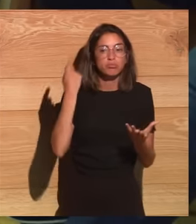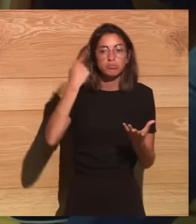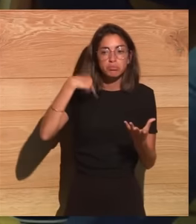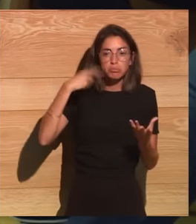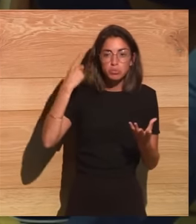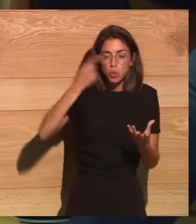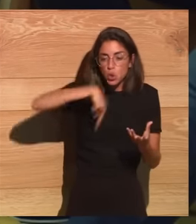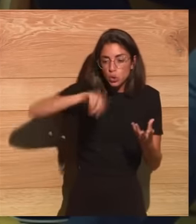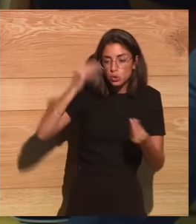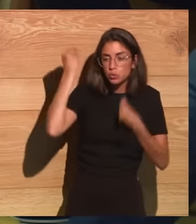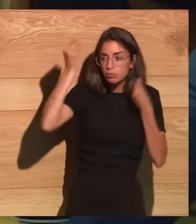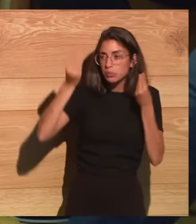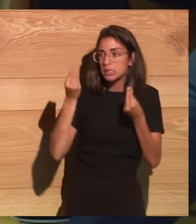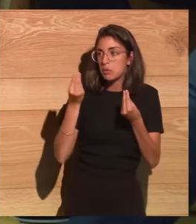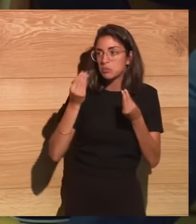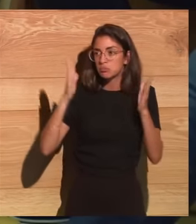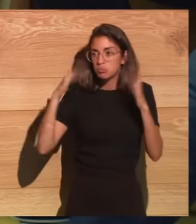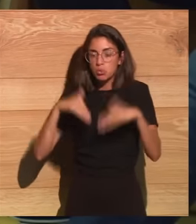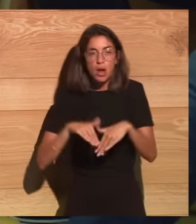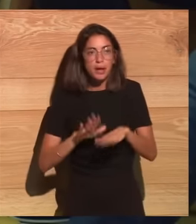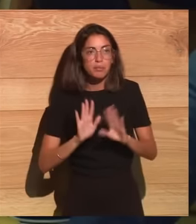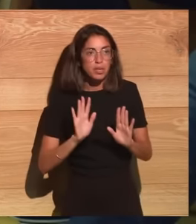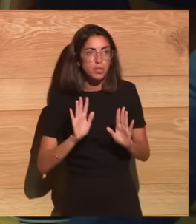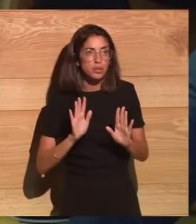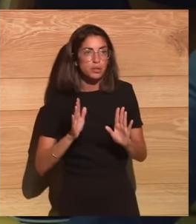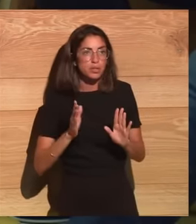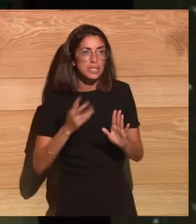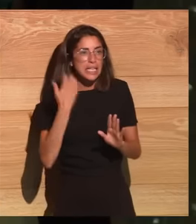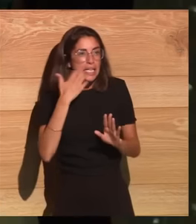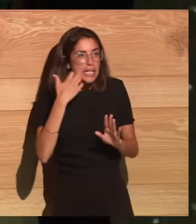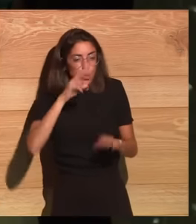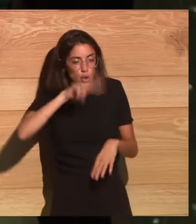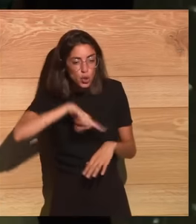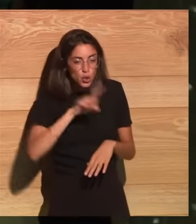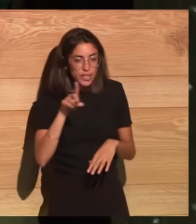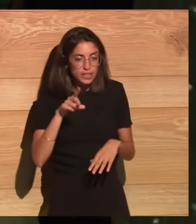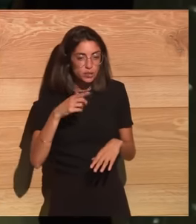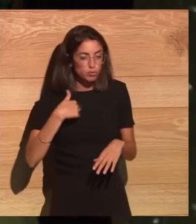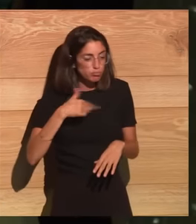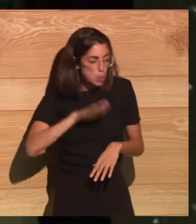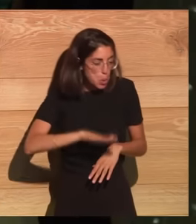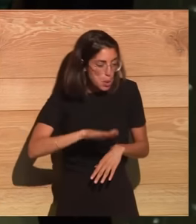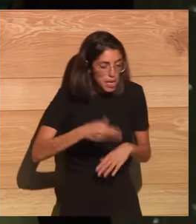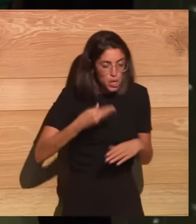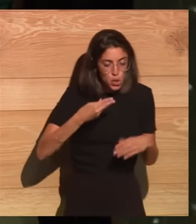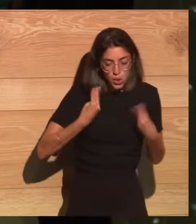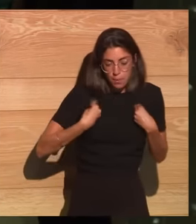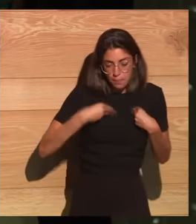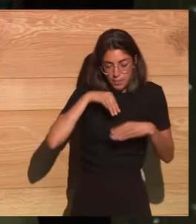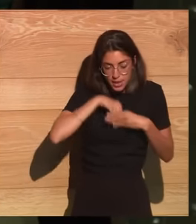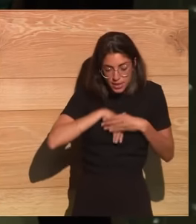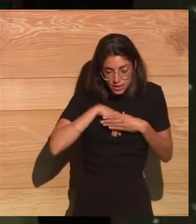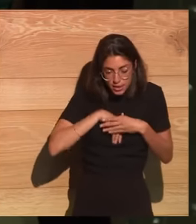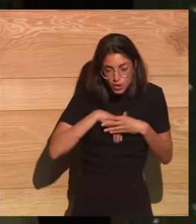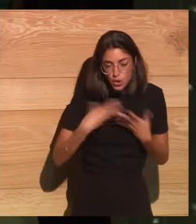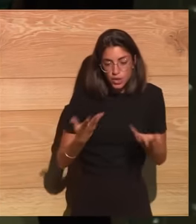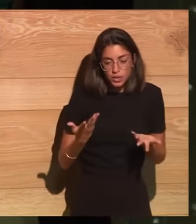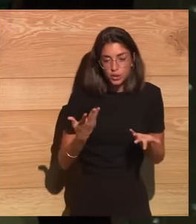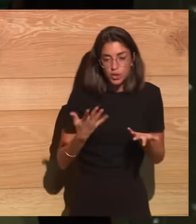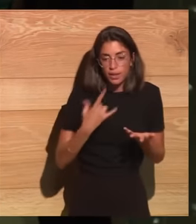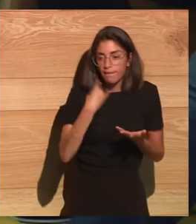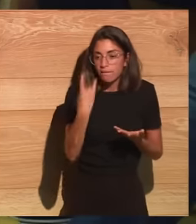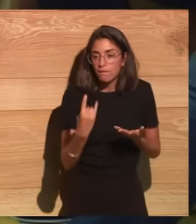tan raro ser un niño con vida interior y que hay cosas que te atraen más que lo que les atraen a todos los